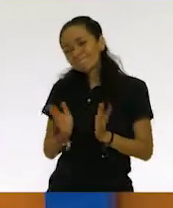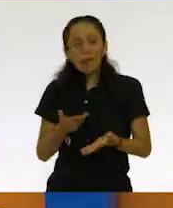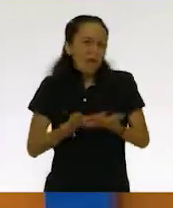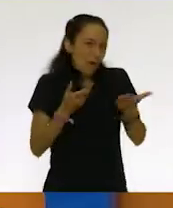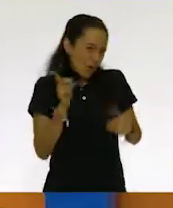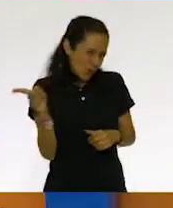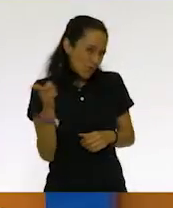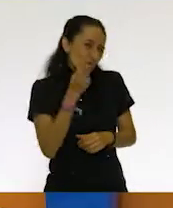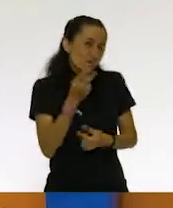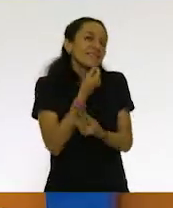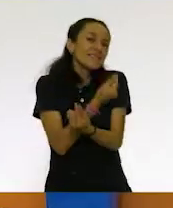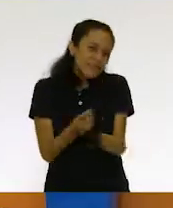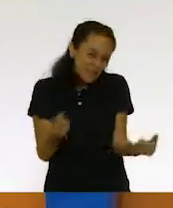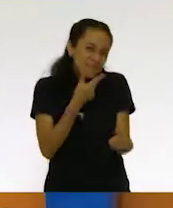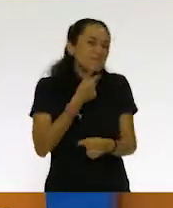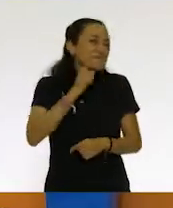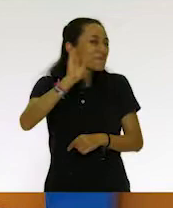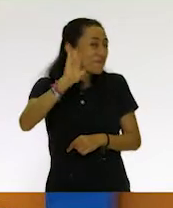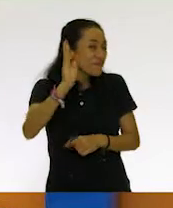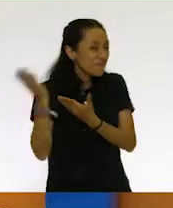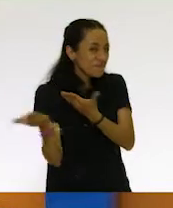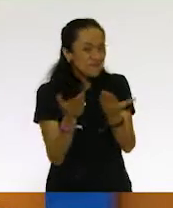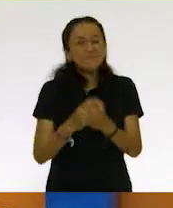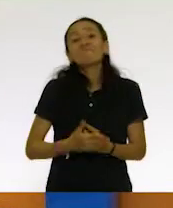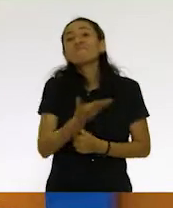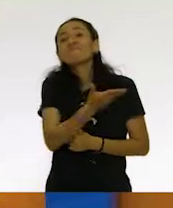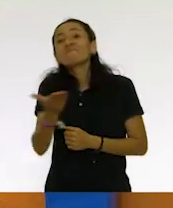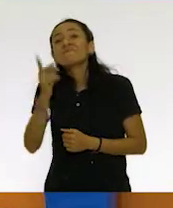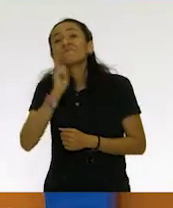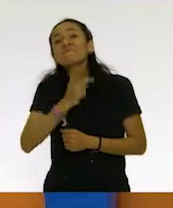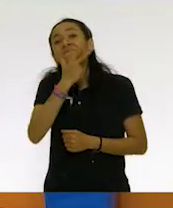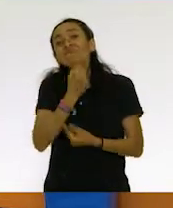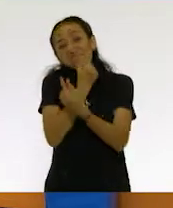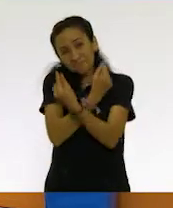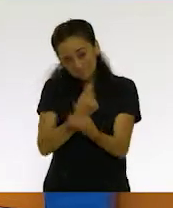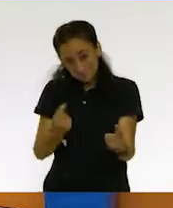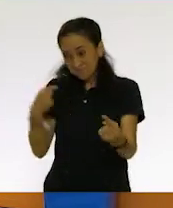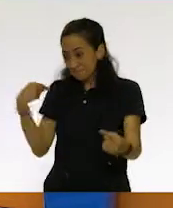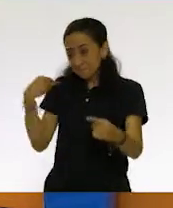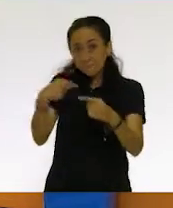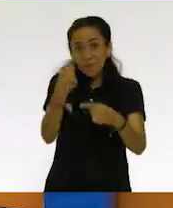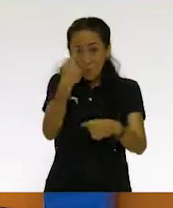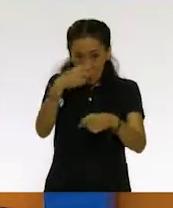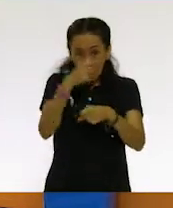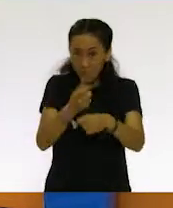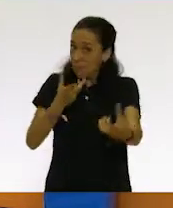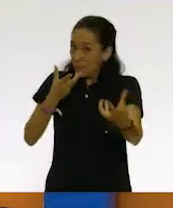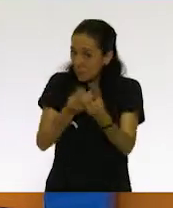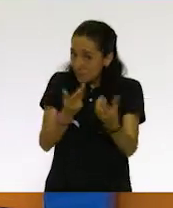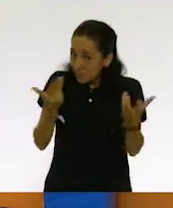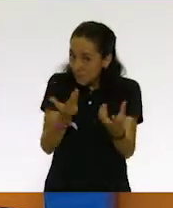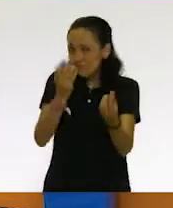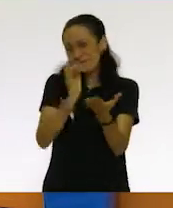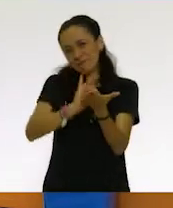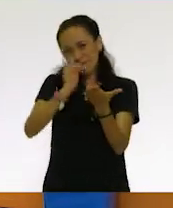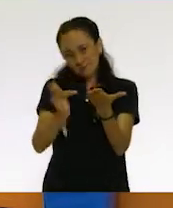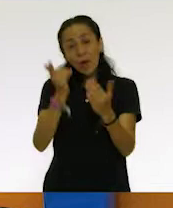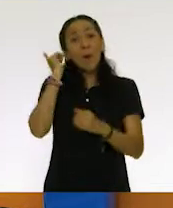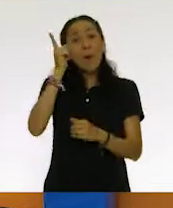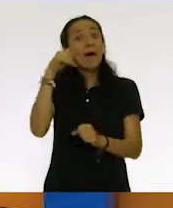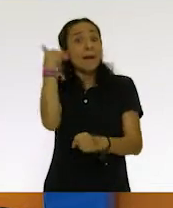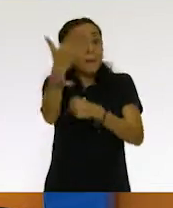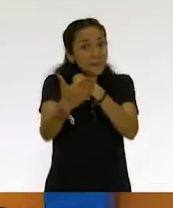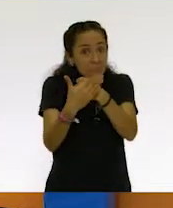los niños, Angie. Quiero agradecerles a nuestras niñas y niños por haber trabajado toda esta semana y que la siguiente semana también puedan